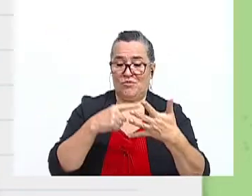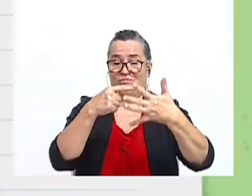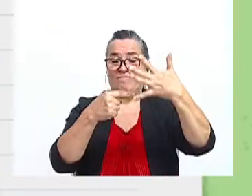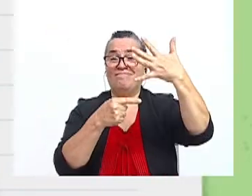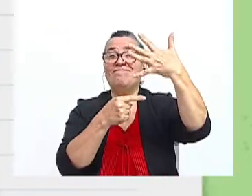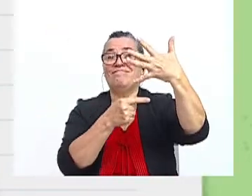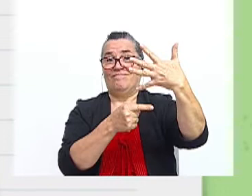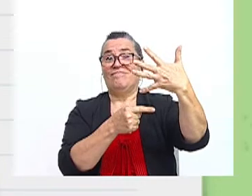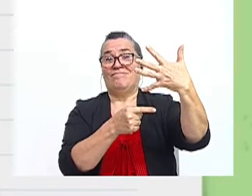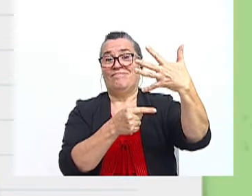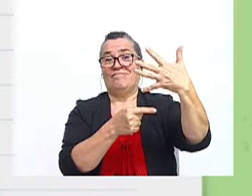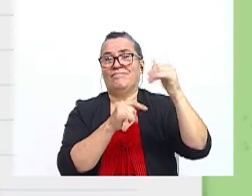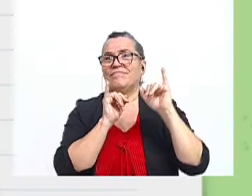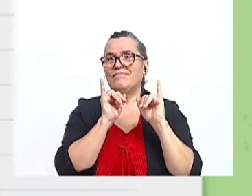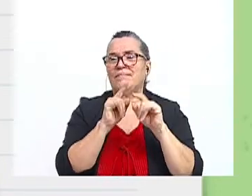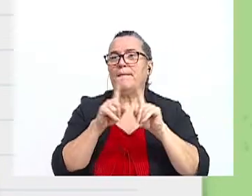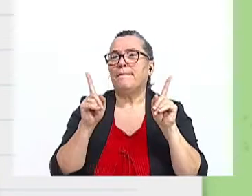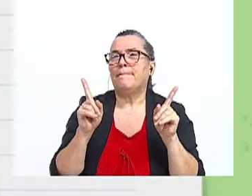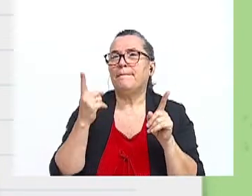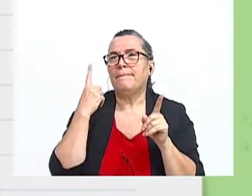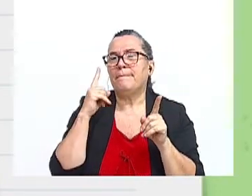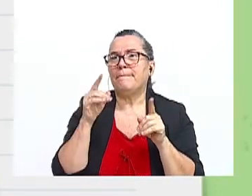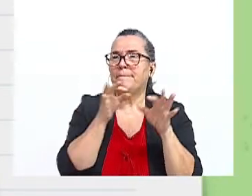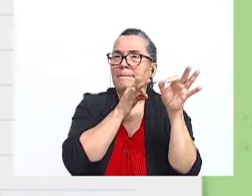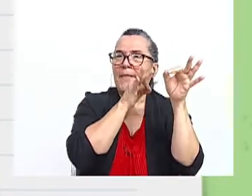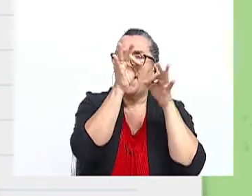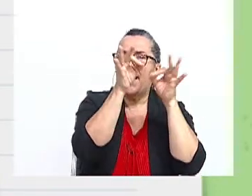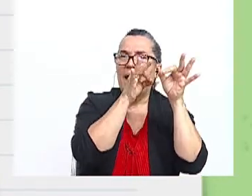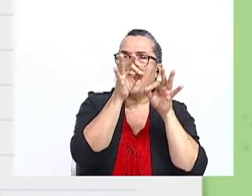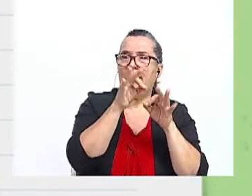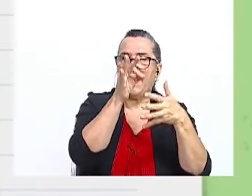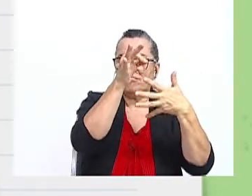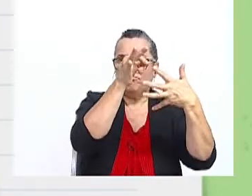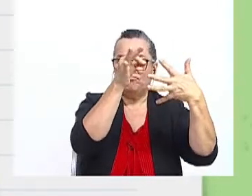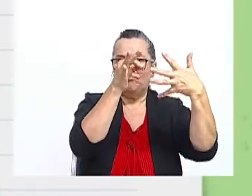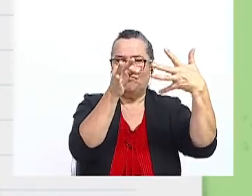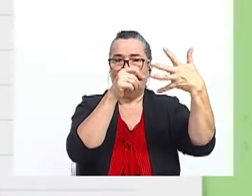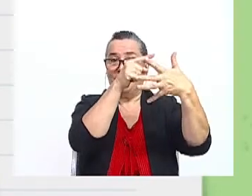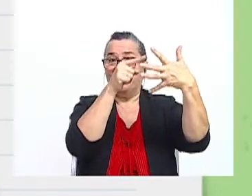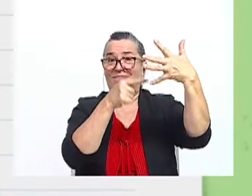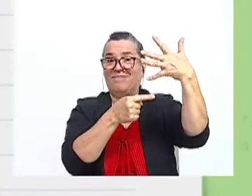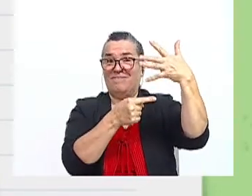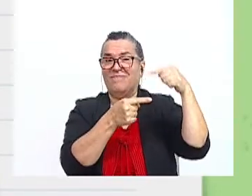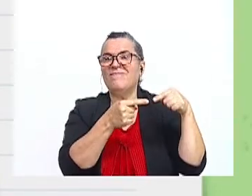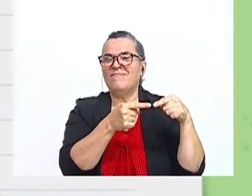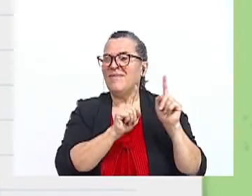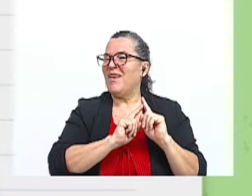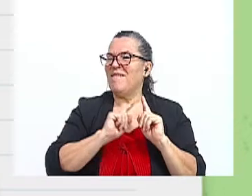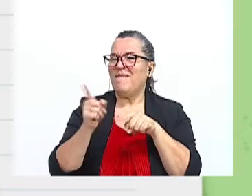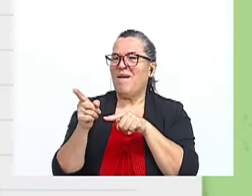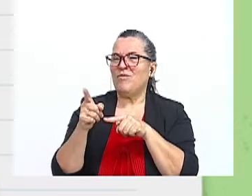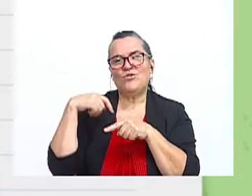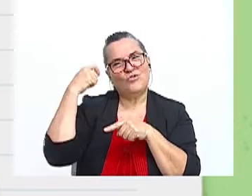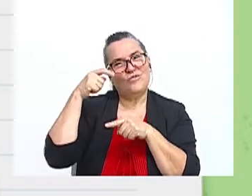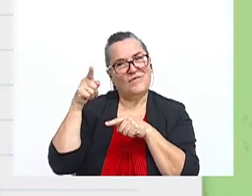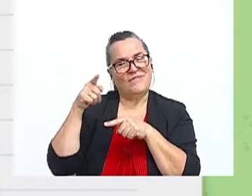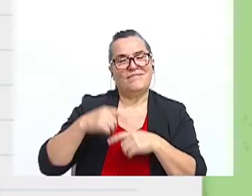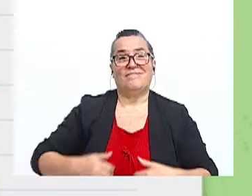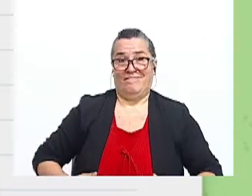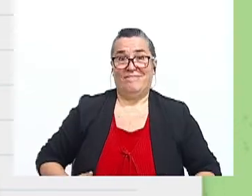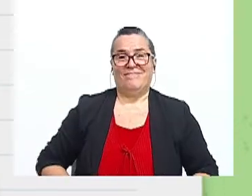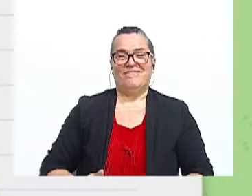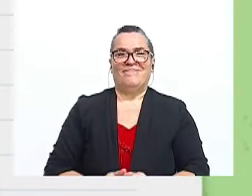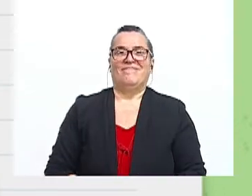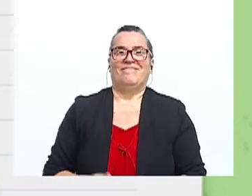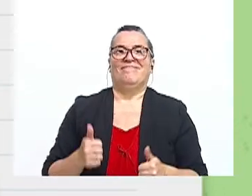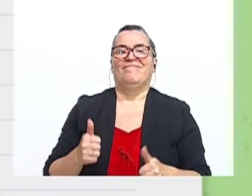argumentativo. Pero para explicar cada uno de ellos, vamos a ir con un video. ¿Les